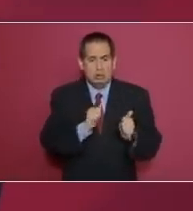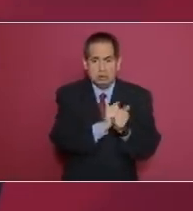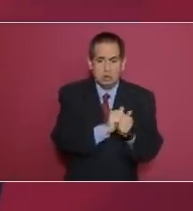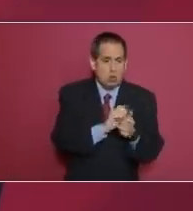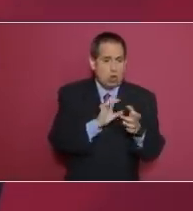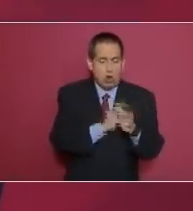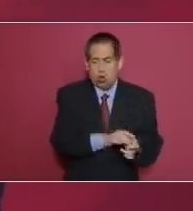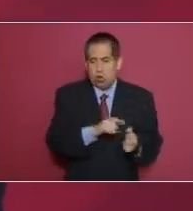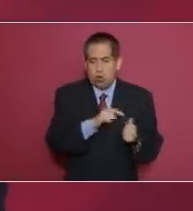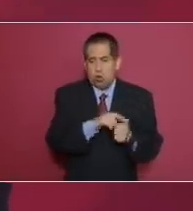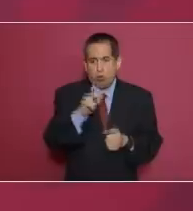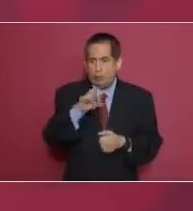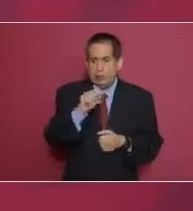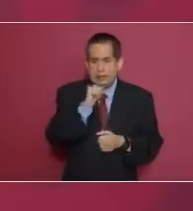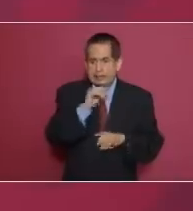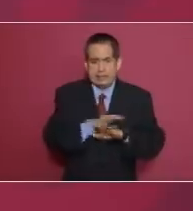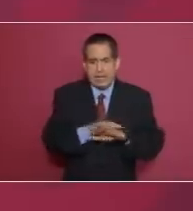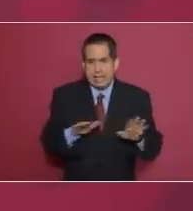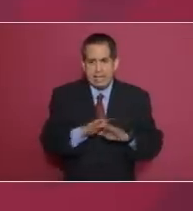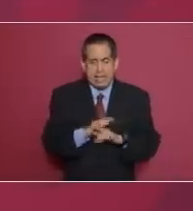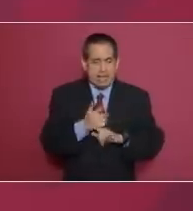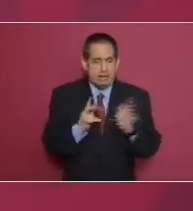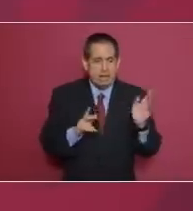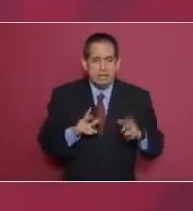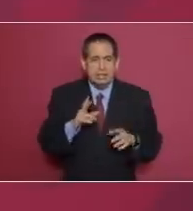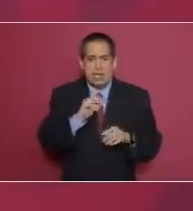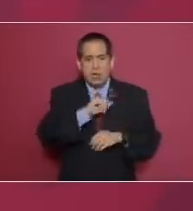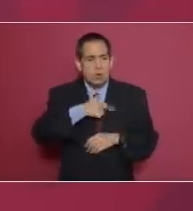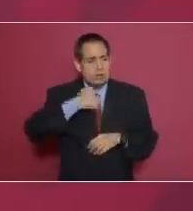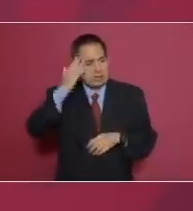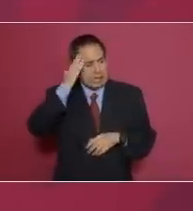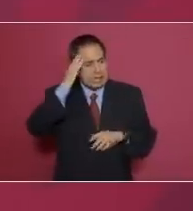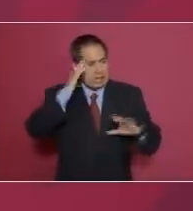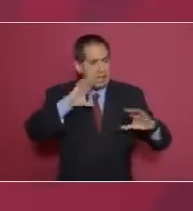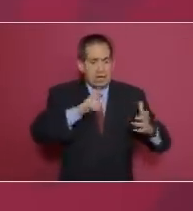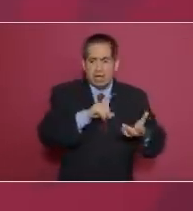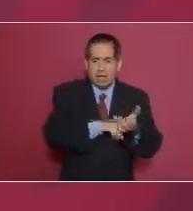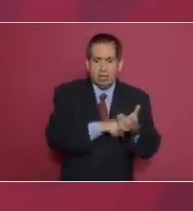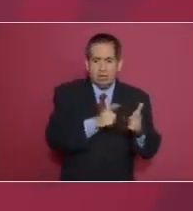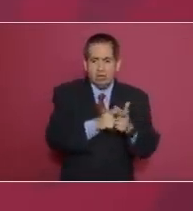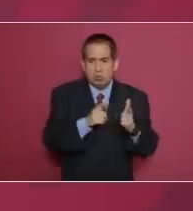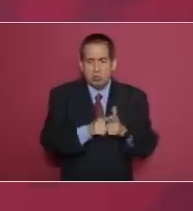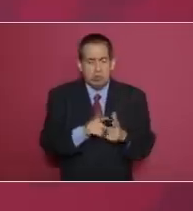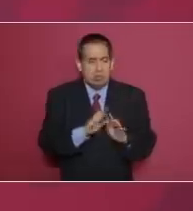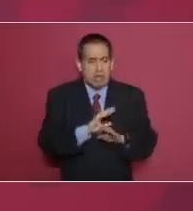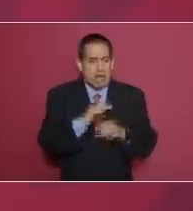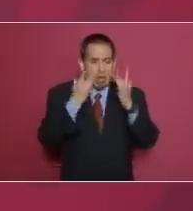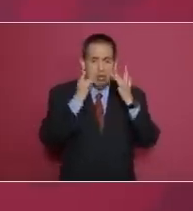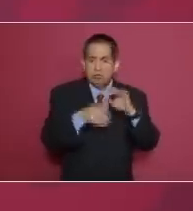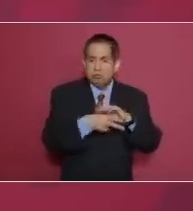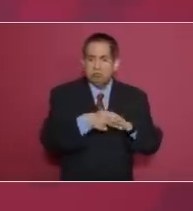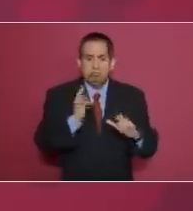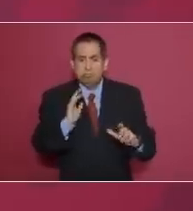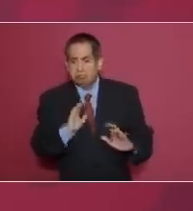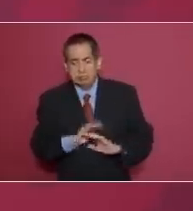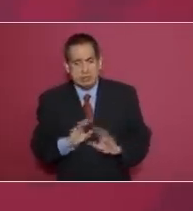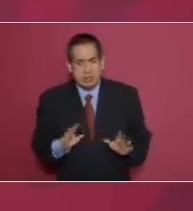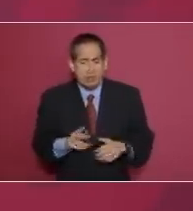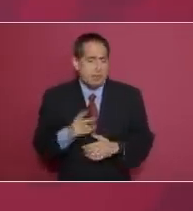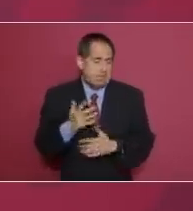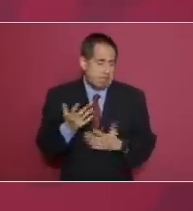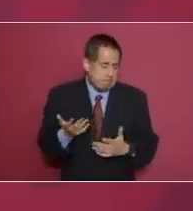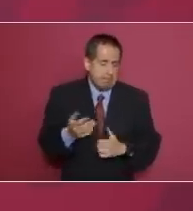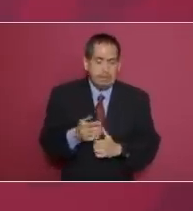ver nada, ya no es dirigente de ese partido